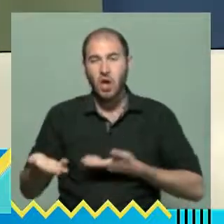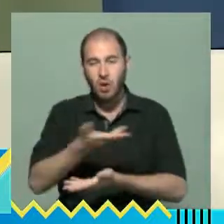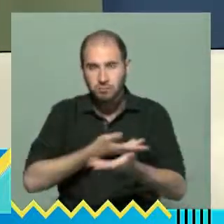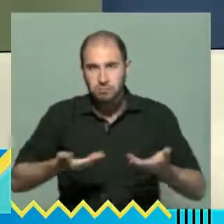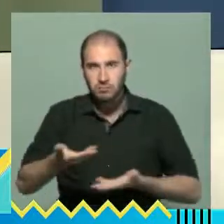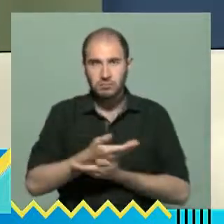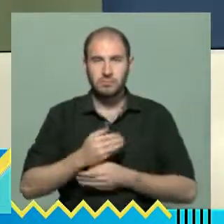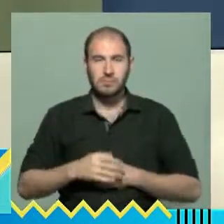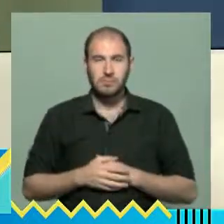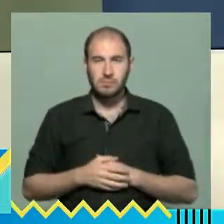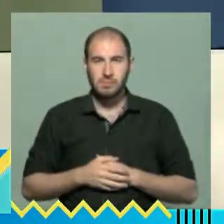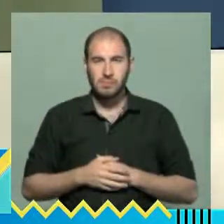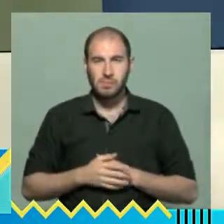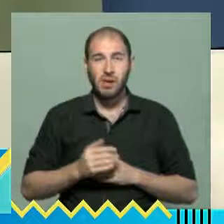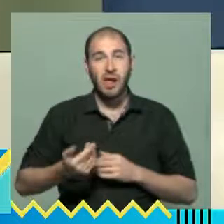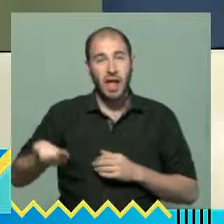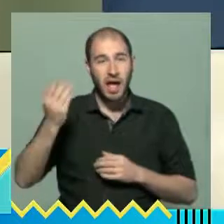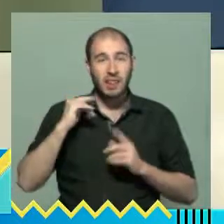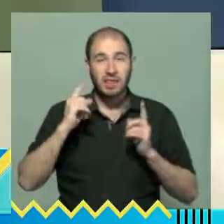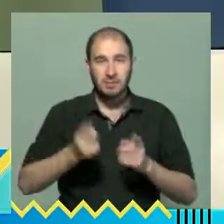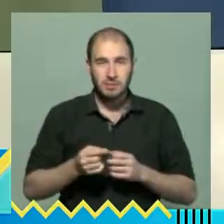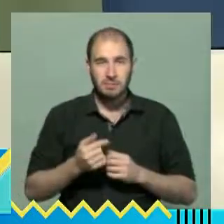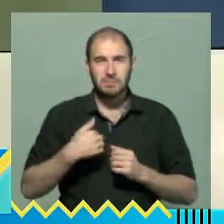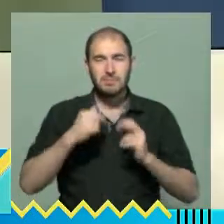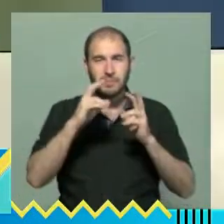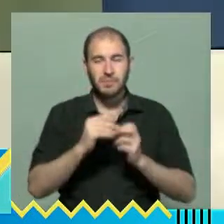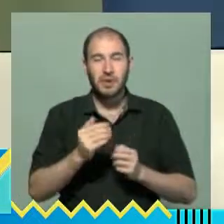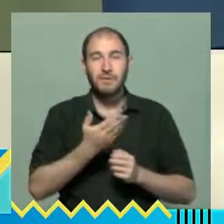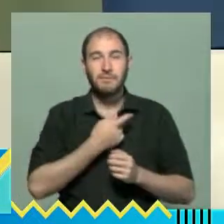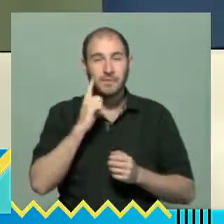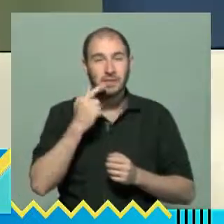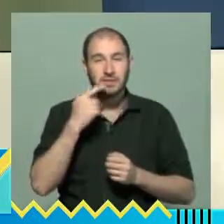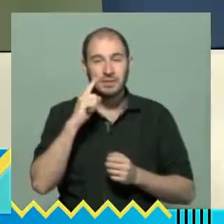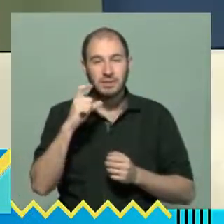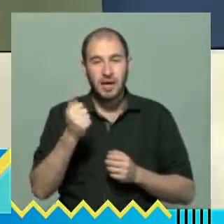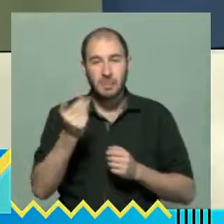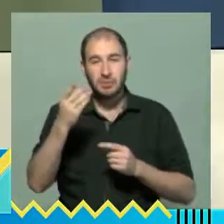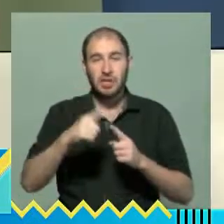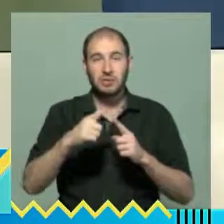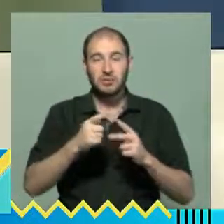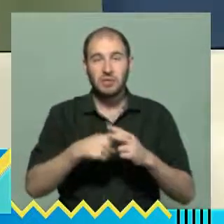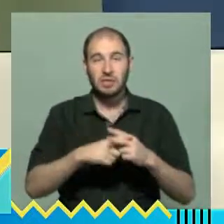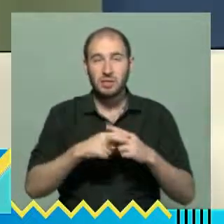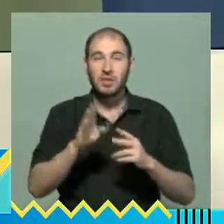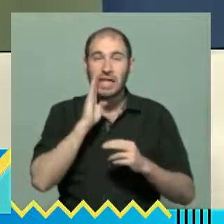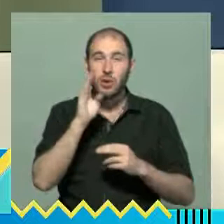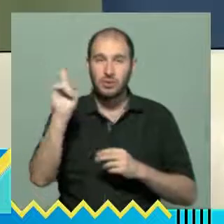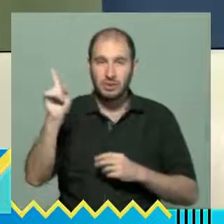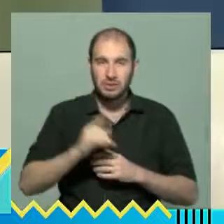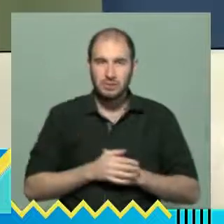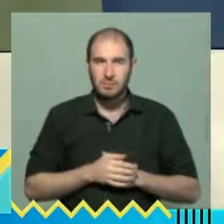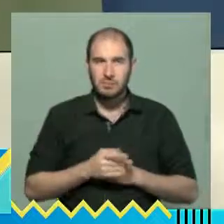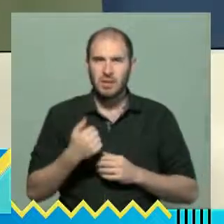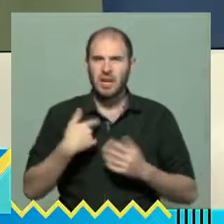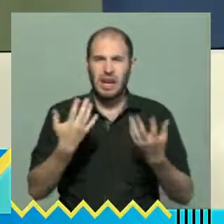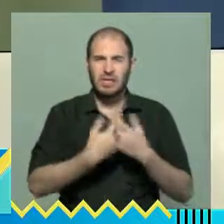entre sí. En alguna época hasta he tenido que estar estudiando física cuántica con la gente del Instituto Técnico de Massachusetts y entonces uno diría, ¿qué